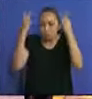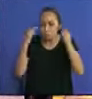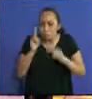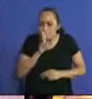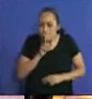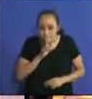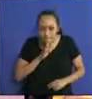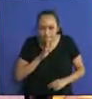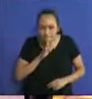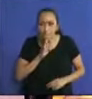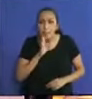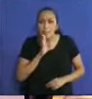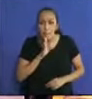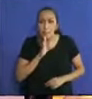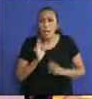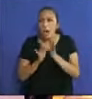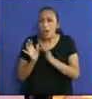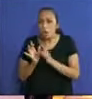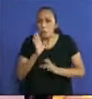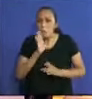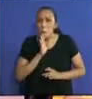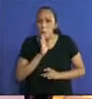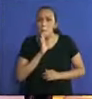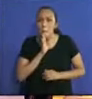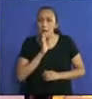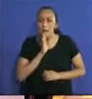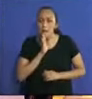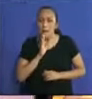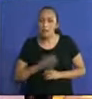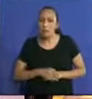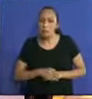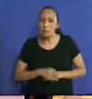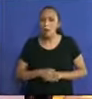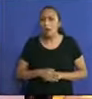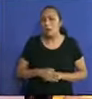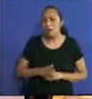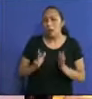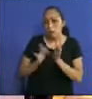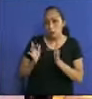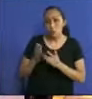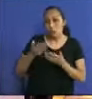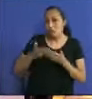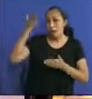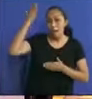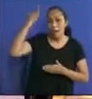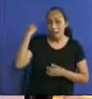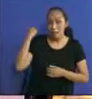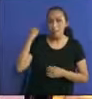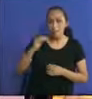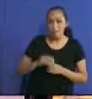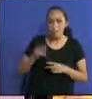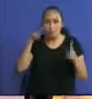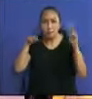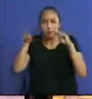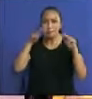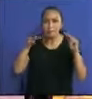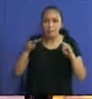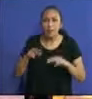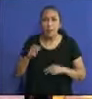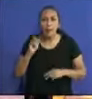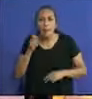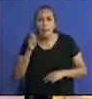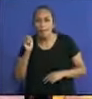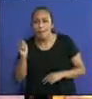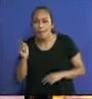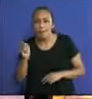en busca de los pastores, de los invisibles de aquella época. Nosotros buscamos visibilidad.